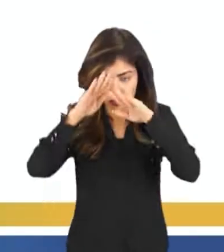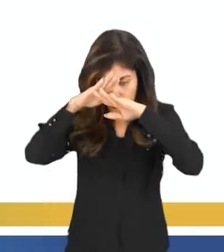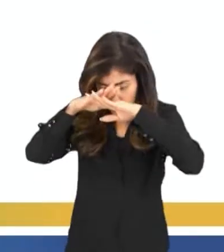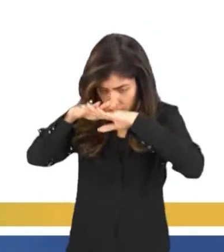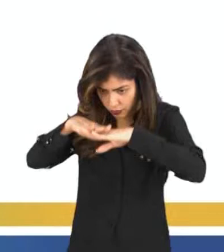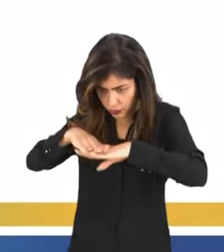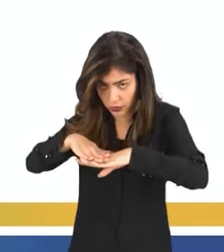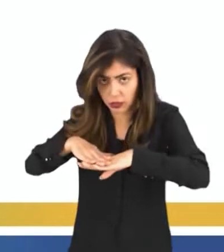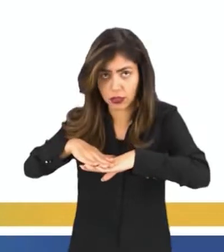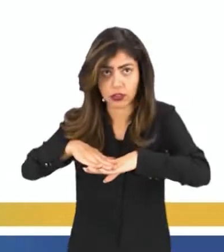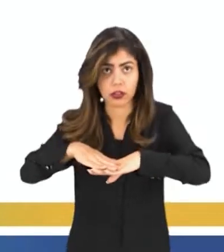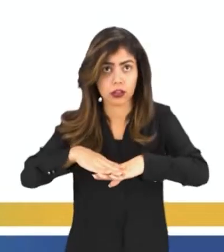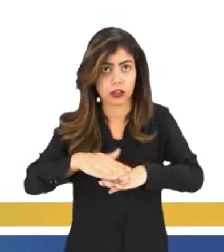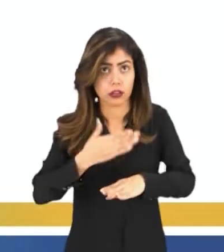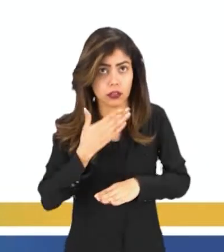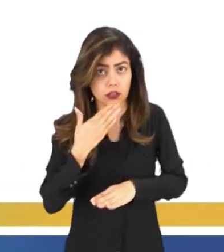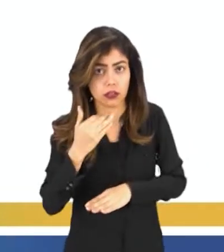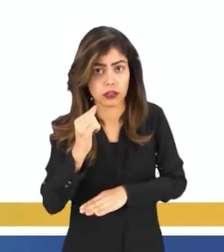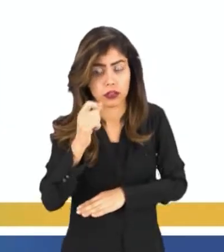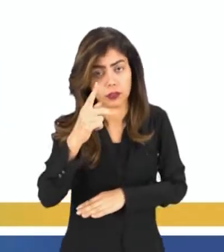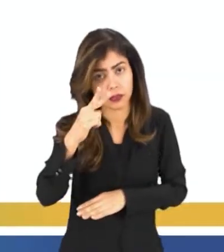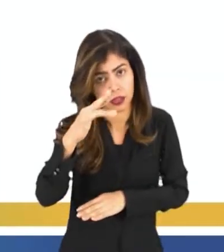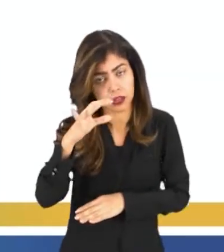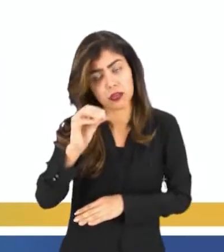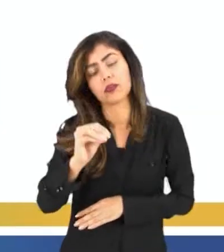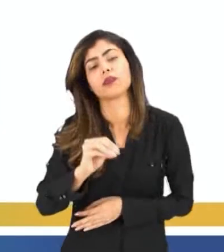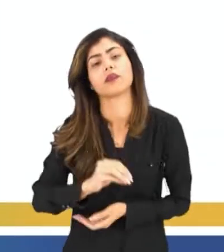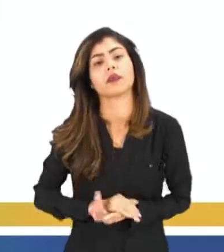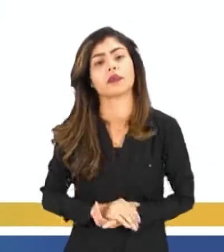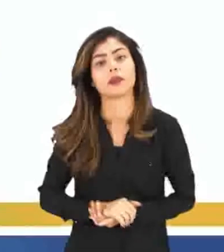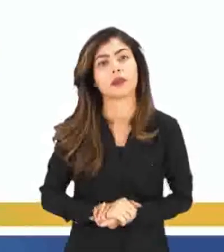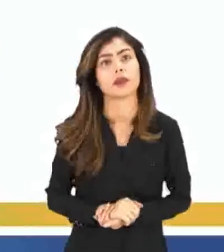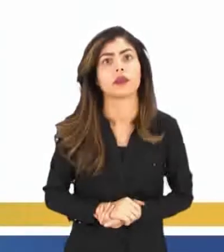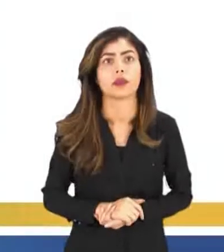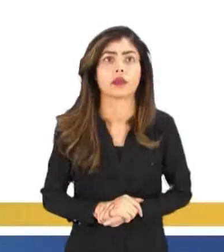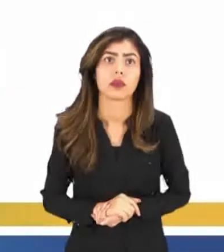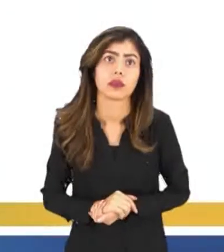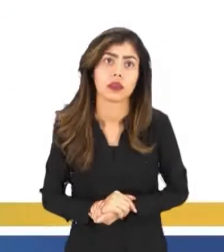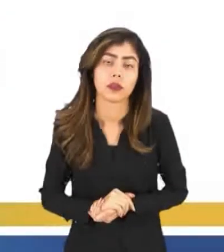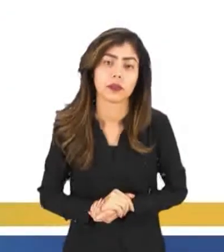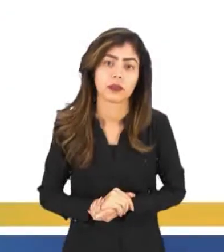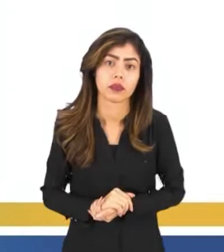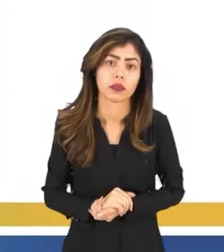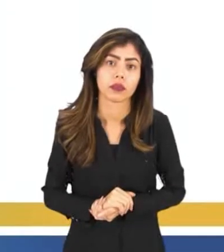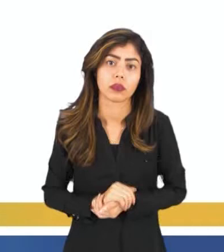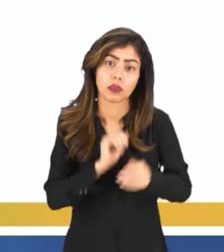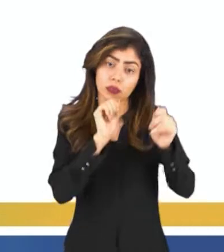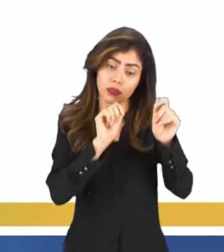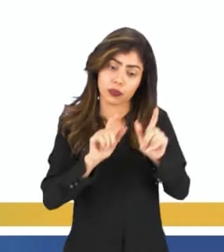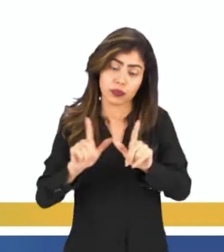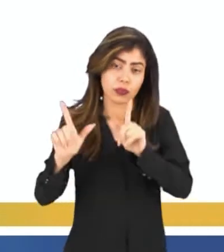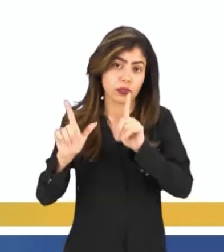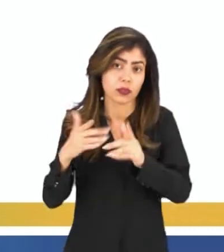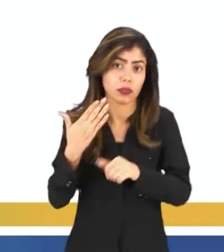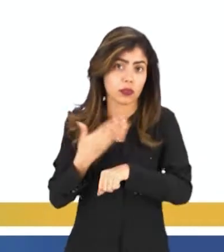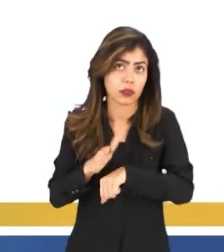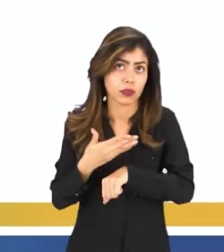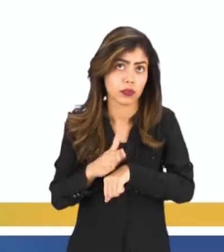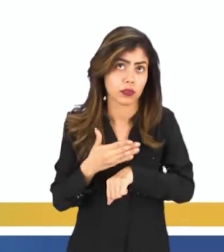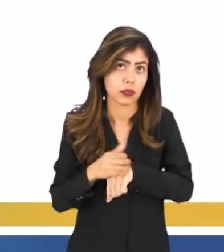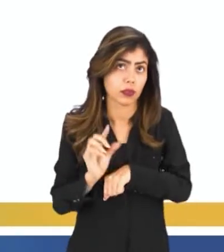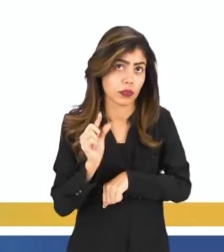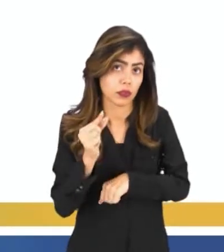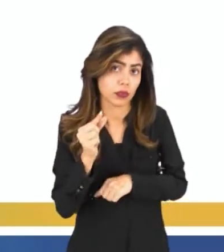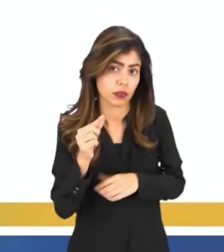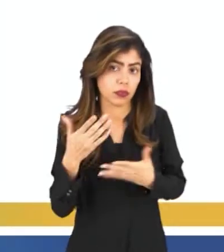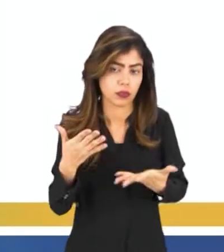digna de precio está vamos para próximos likes a practicar con